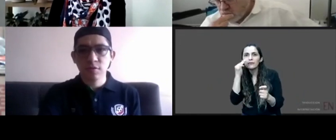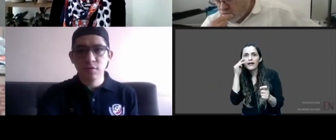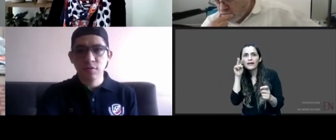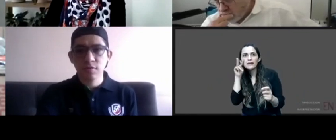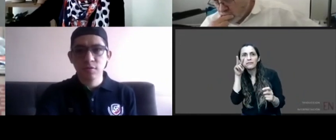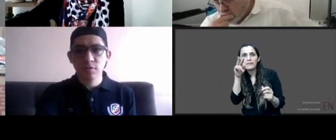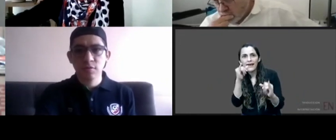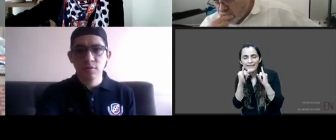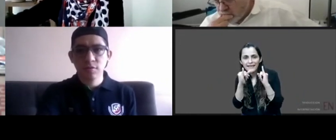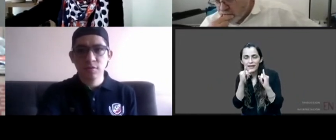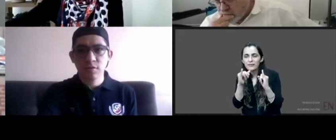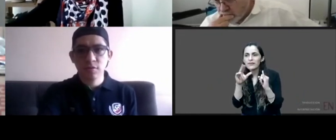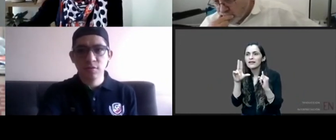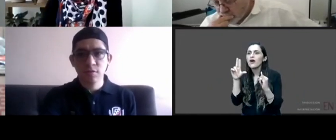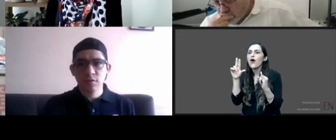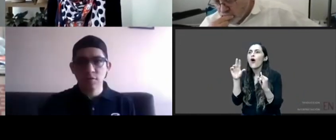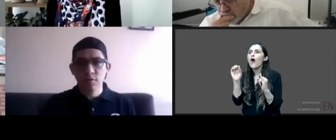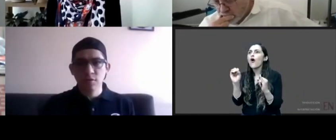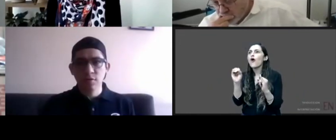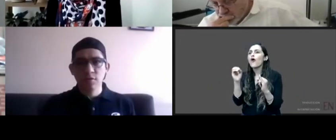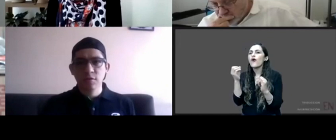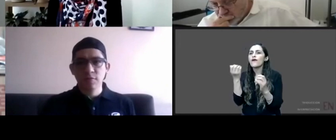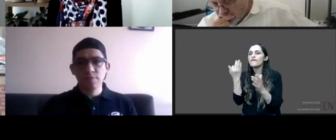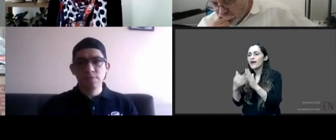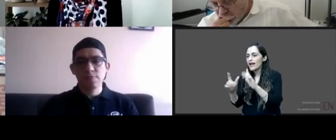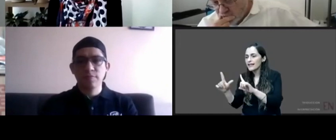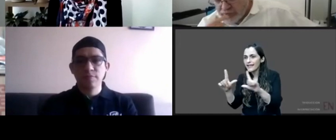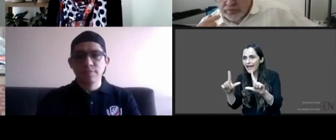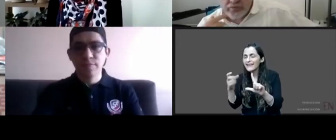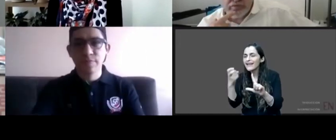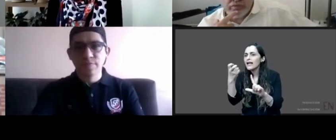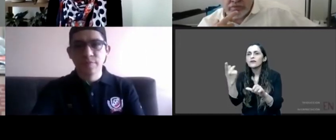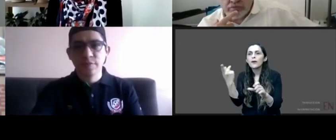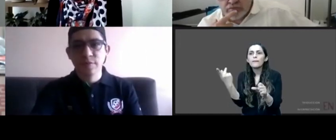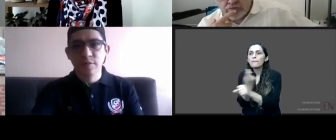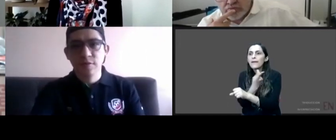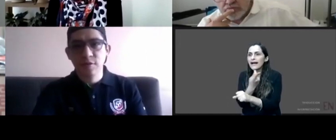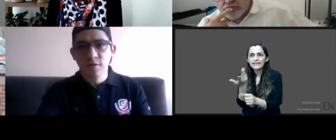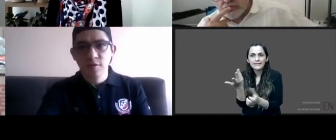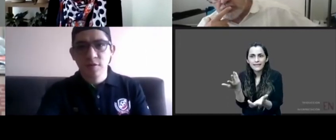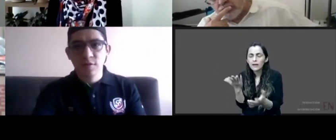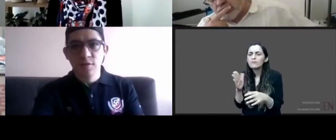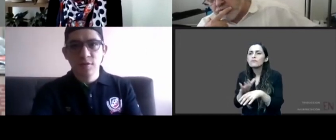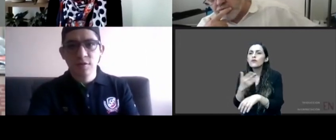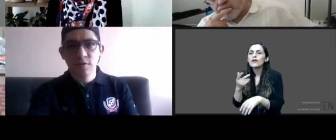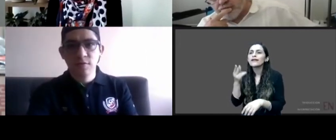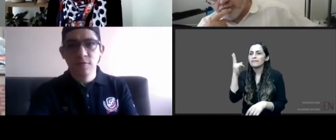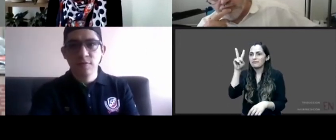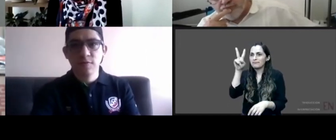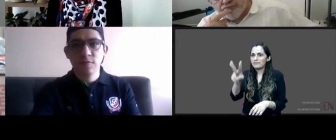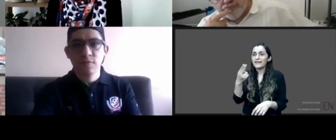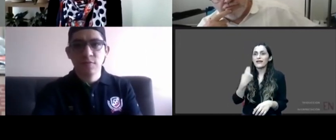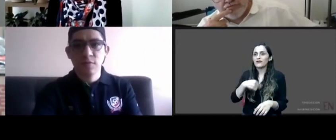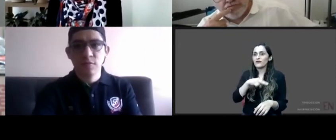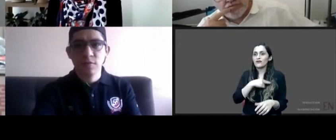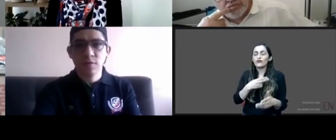persona intérprete o si es justo un reflejo de qué tanto estamos habituados en espacios